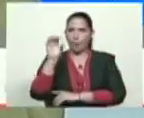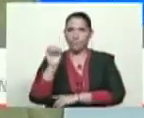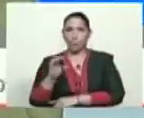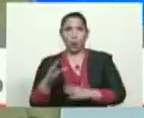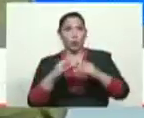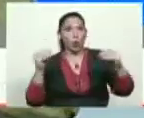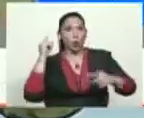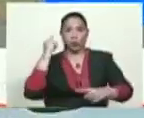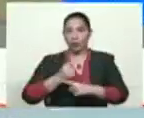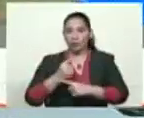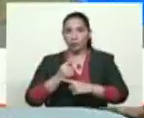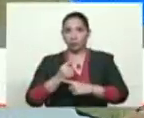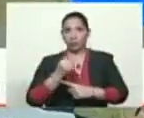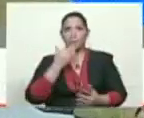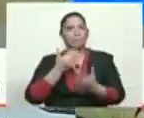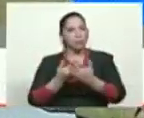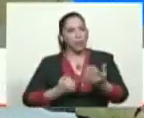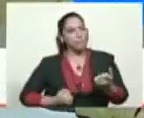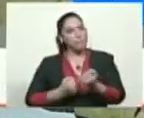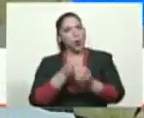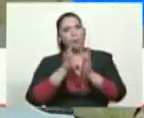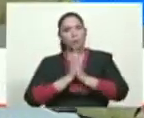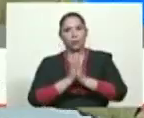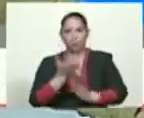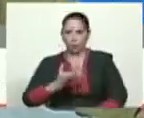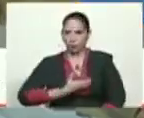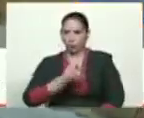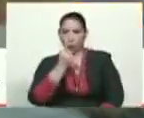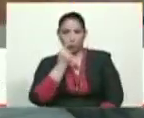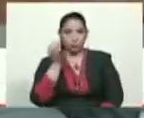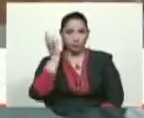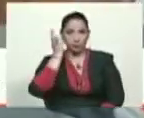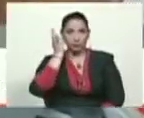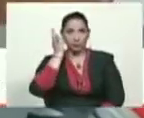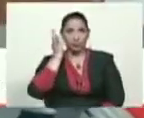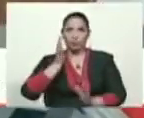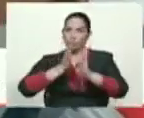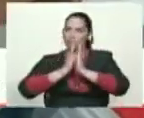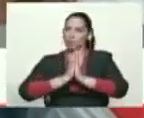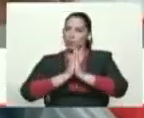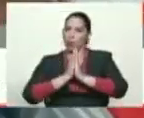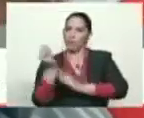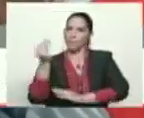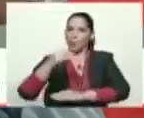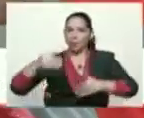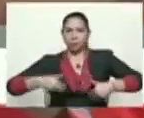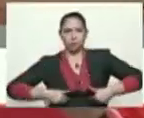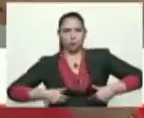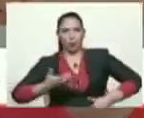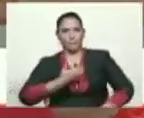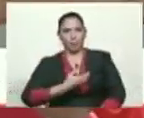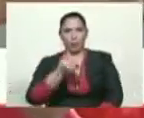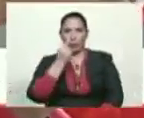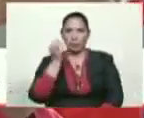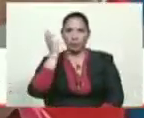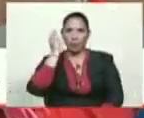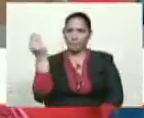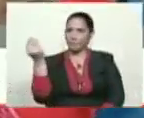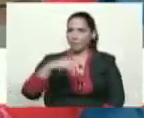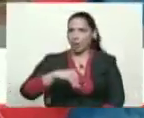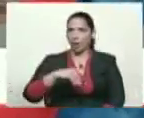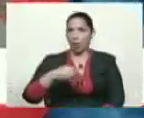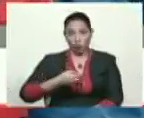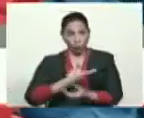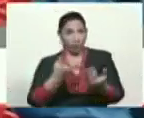yo le pido de apoyo a los alcaldes y alcaldes le pido más esfuerzo a los alcaldes a la alcaldesa mucho más porque